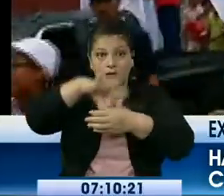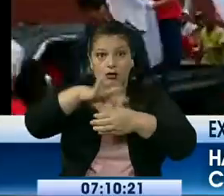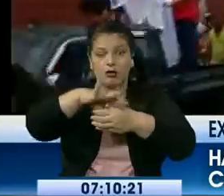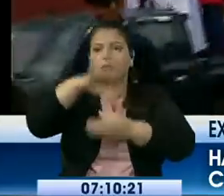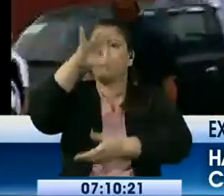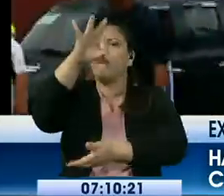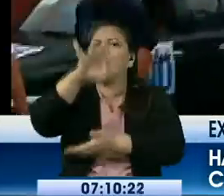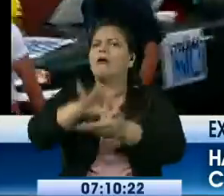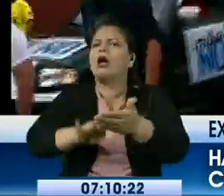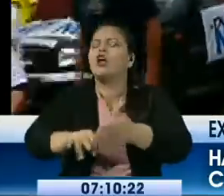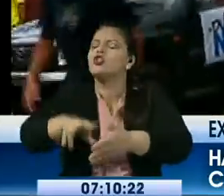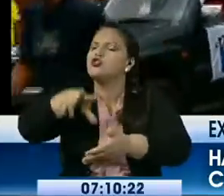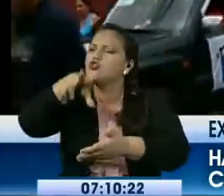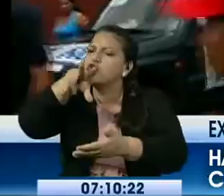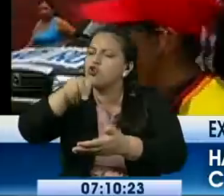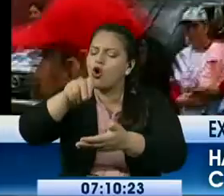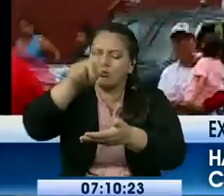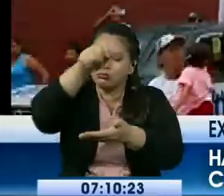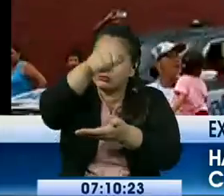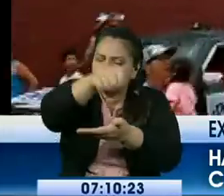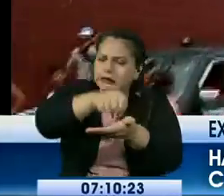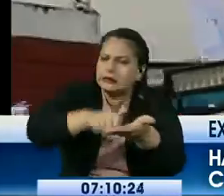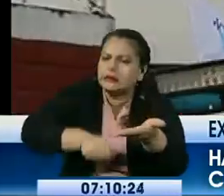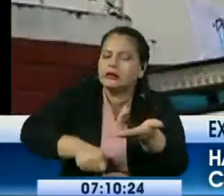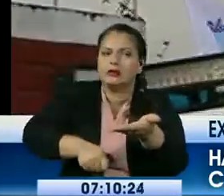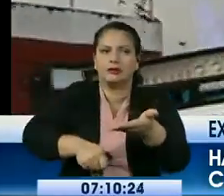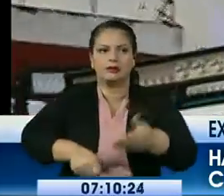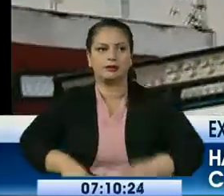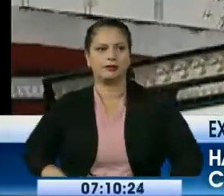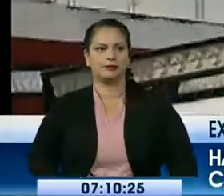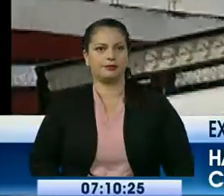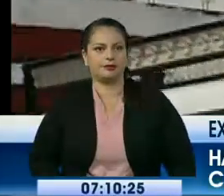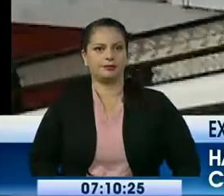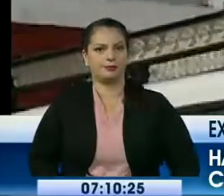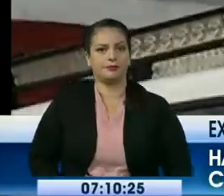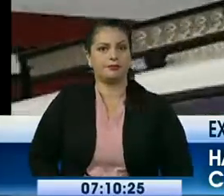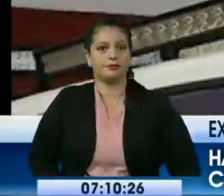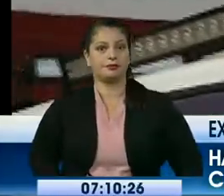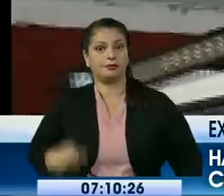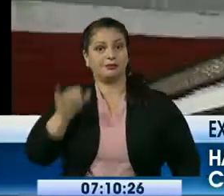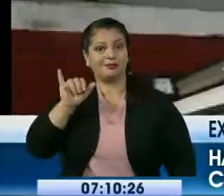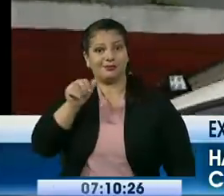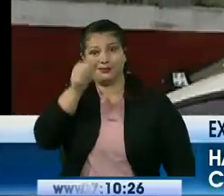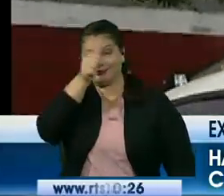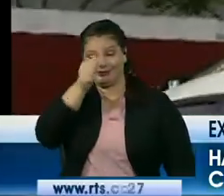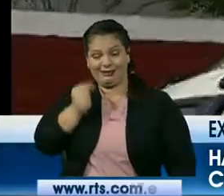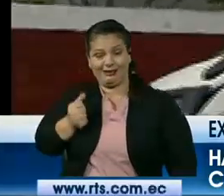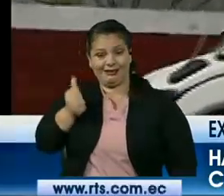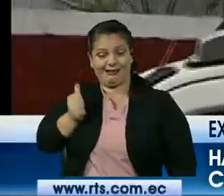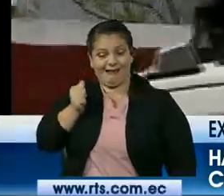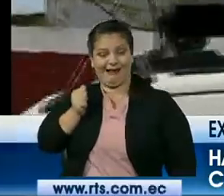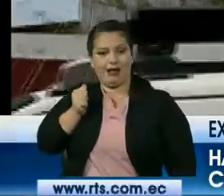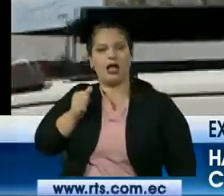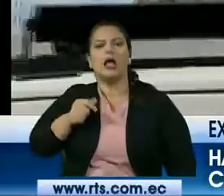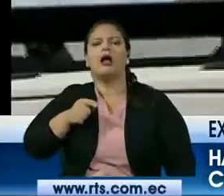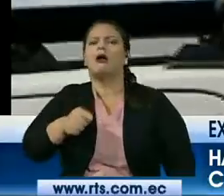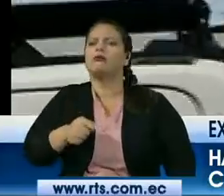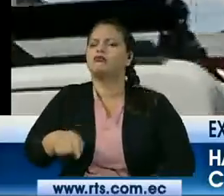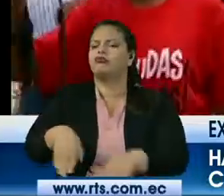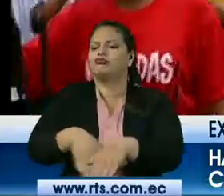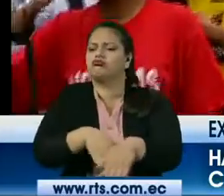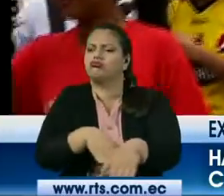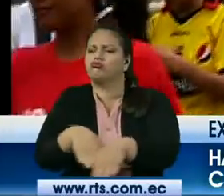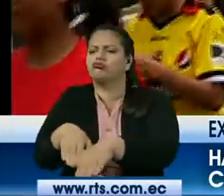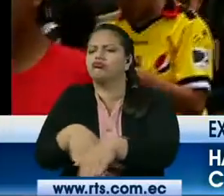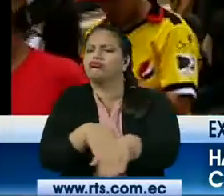algunas actividades de su agenda el pasado fin de semana. Una de ellas fue la caravana motorizada que lo llevó hasta el sector de Mapasingue, en